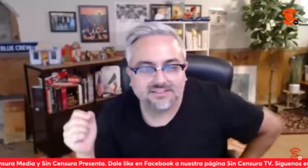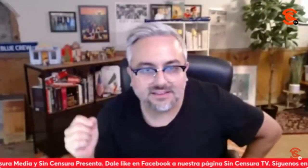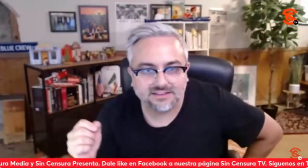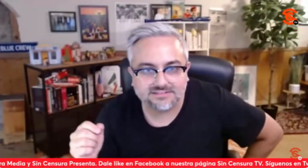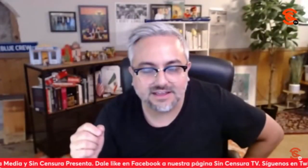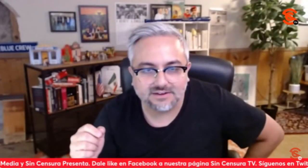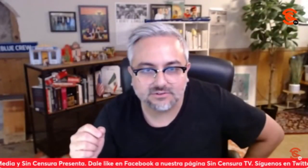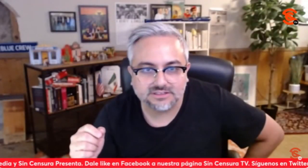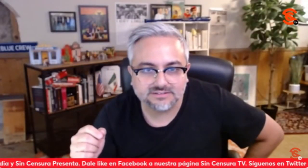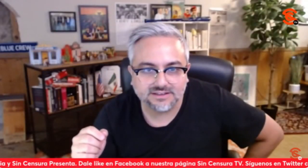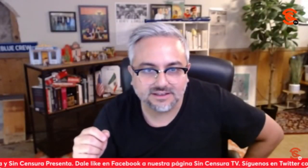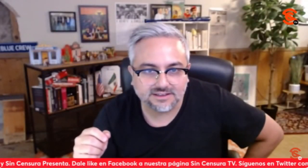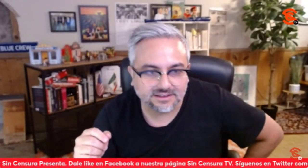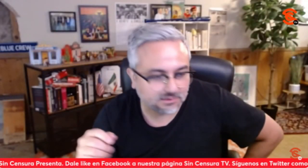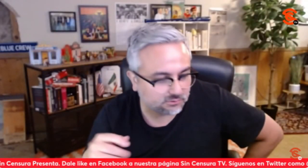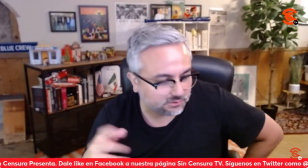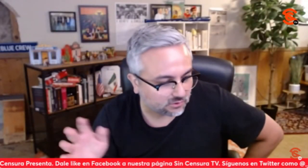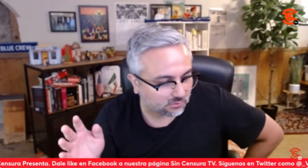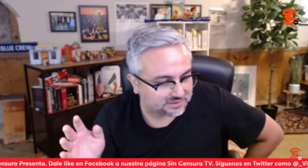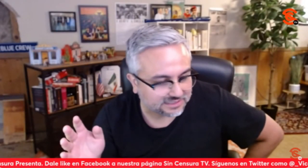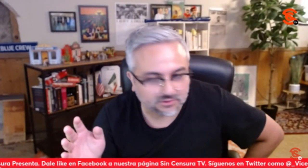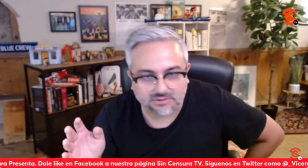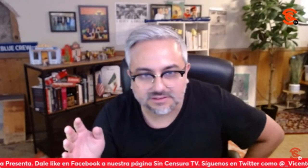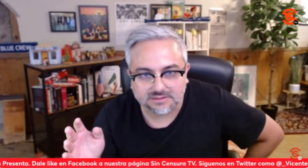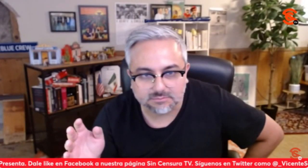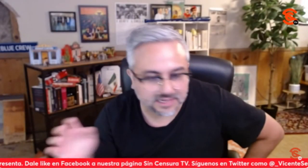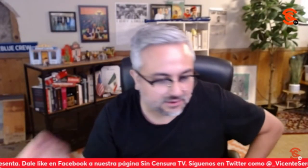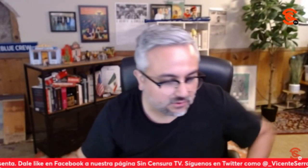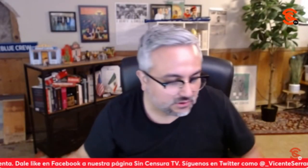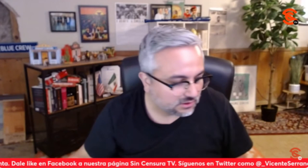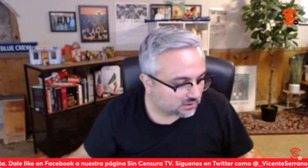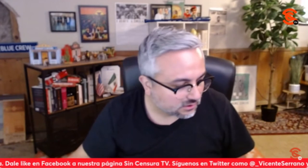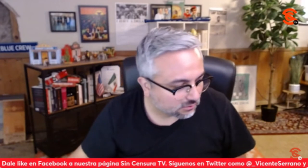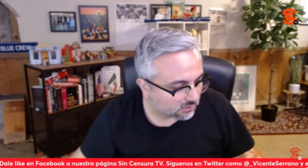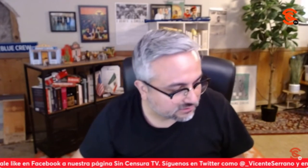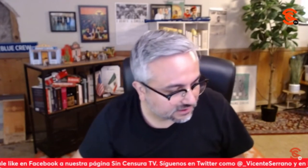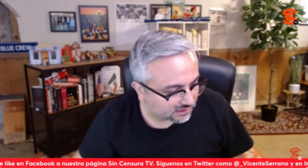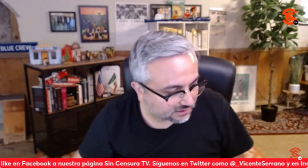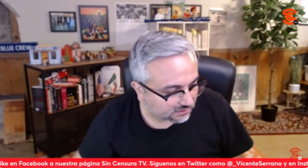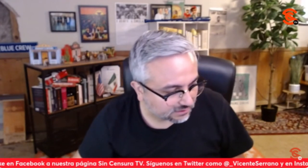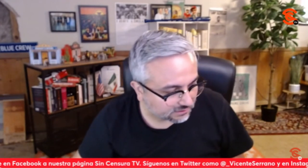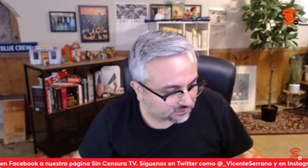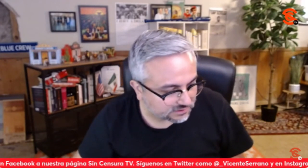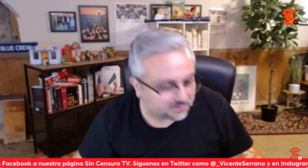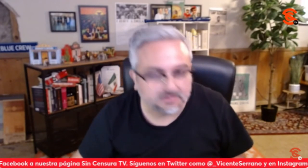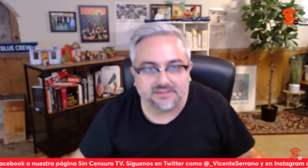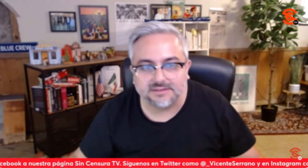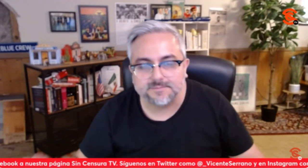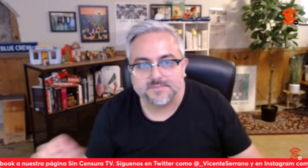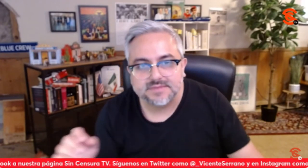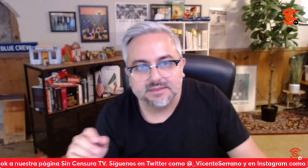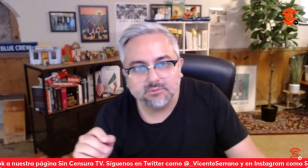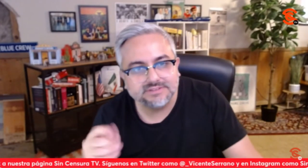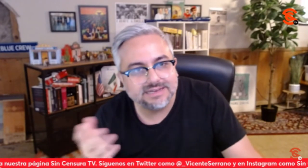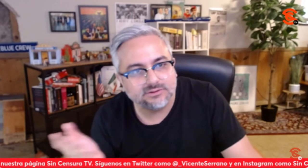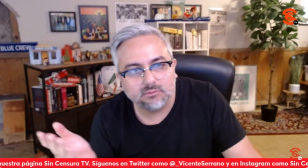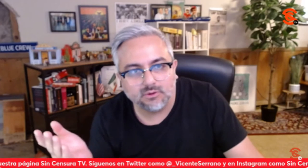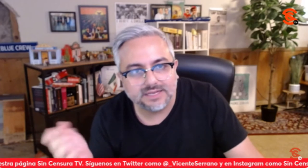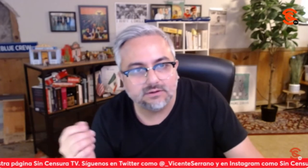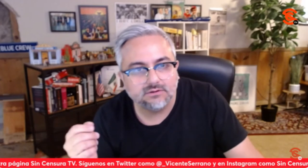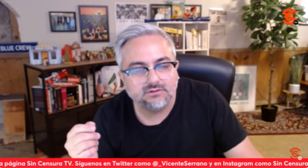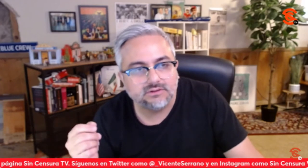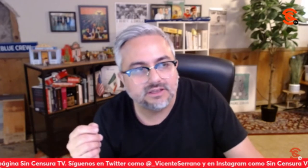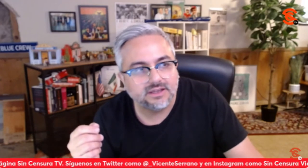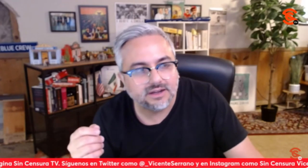sorpresa ante esta noticia que le hemos venido comentando desde temprano, cómo es que efectivamente, pues